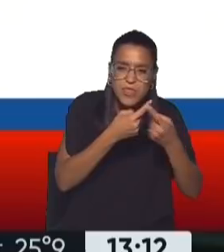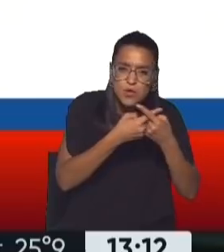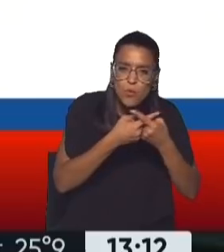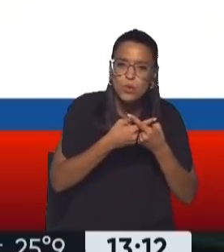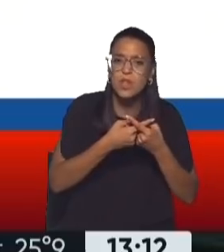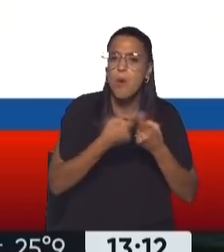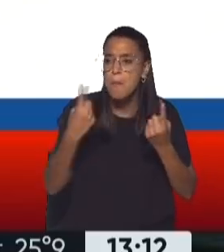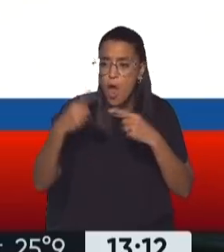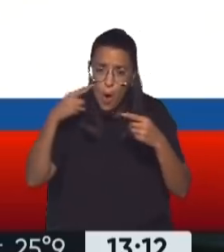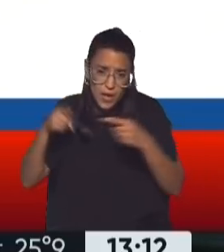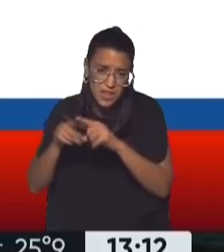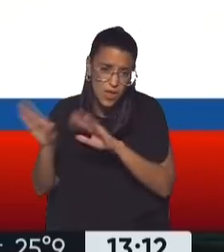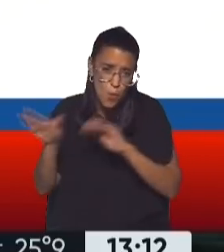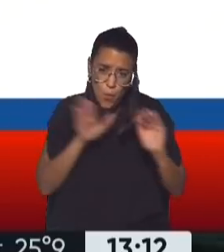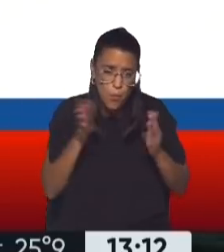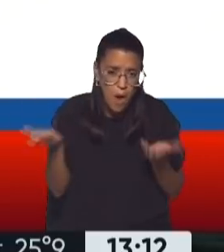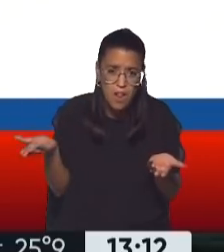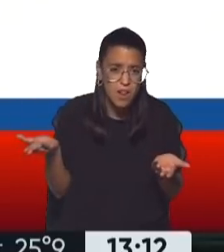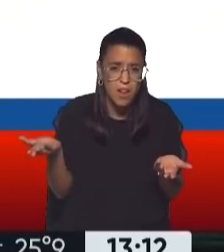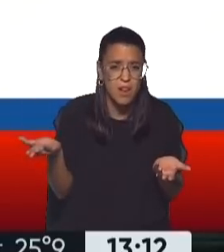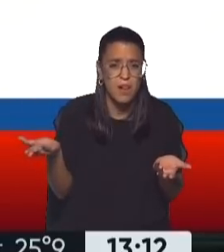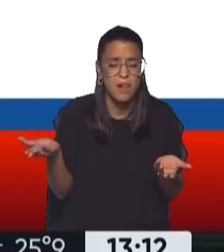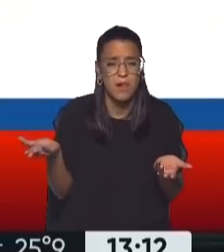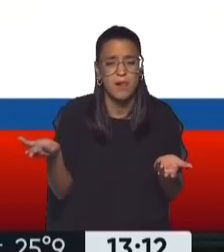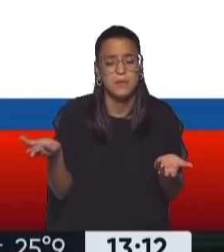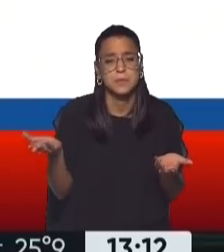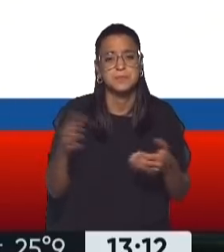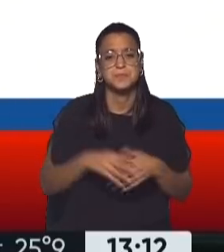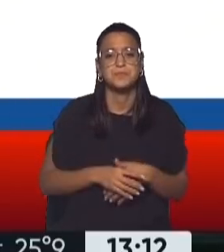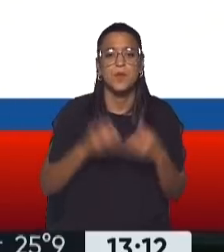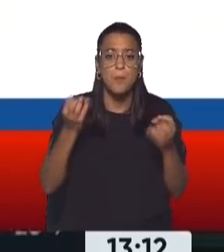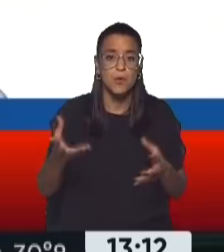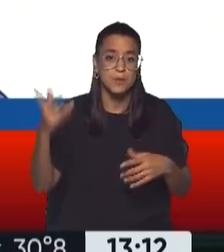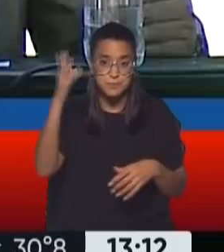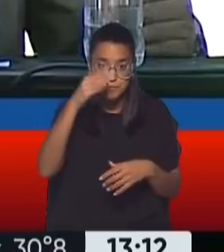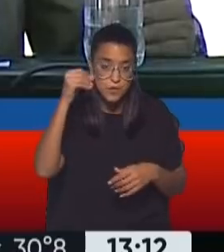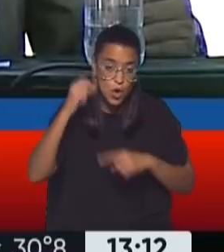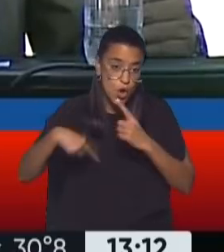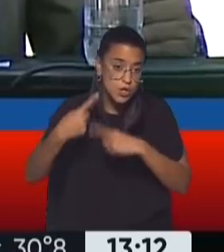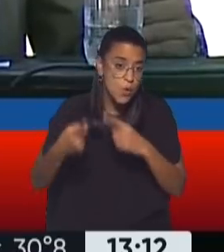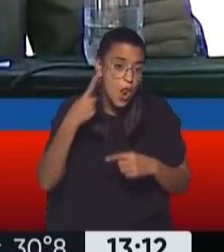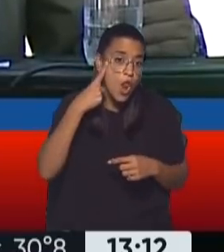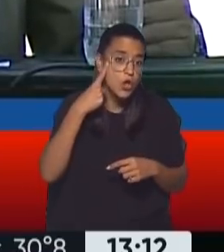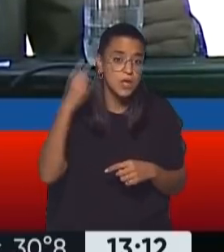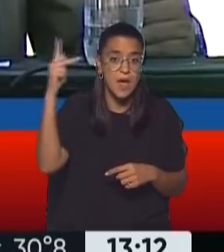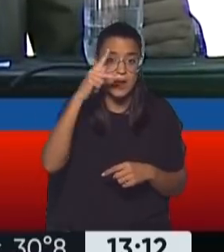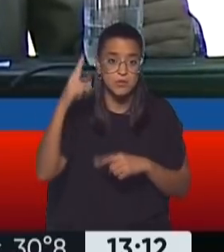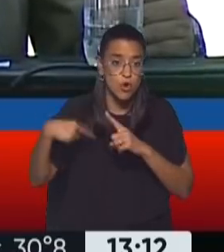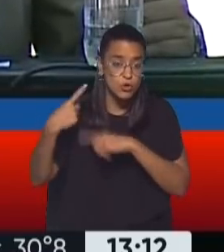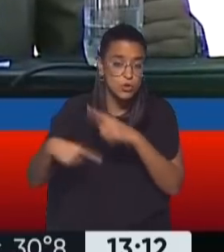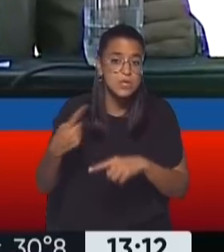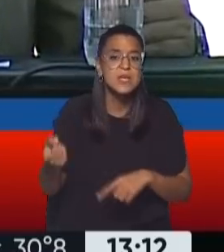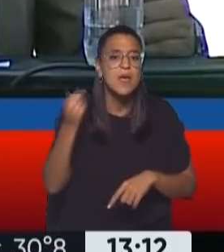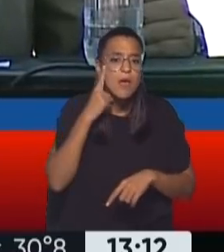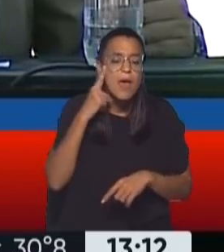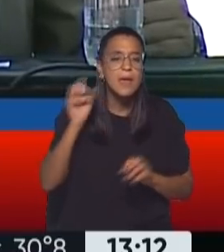más las formas que el fondo de la cuestión. Porque Cristina siguió con esa lógica de Néstor y siguió